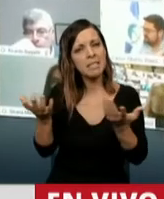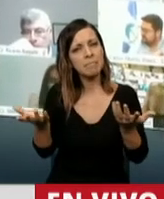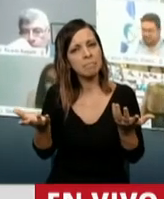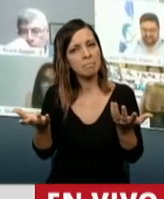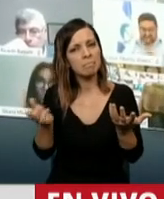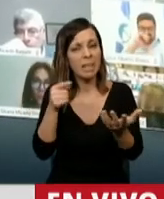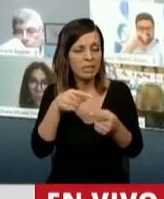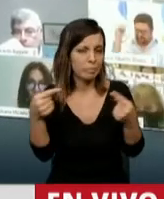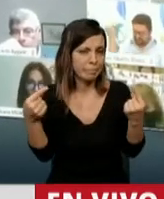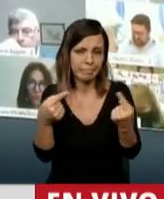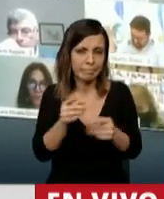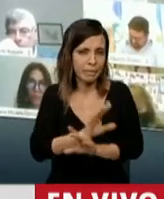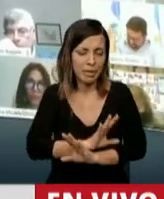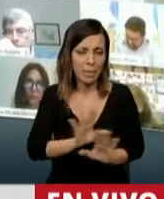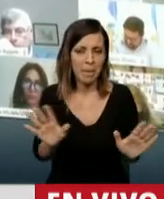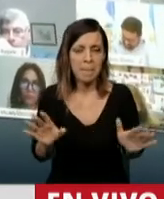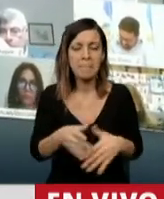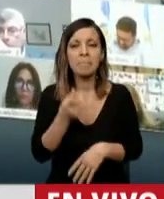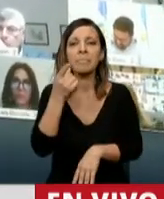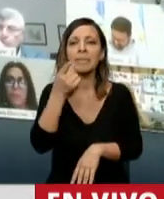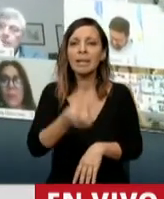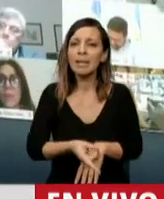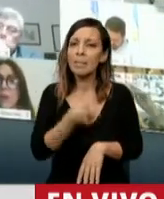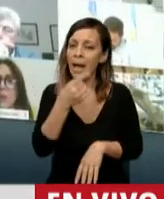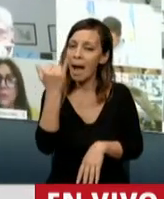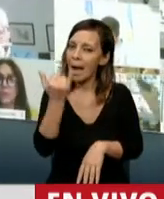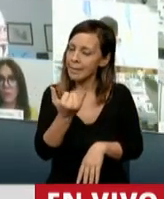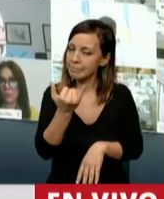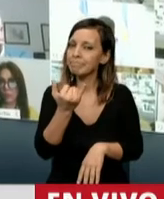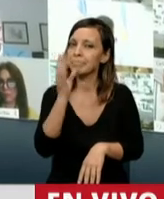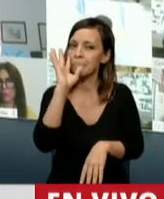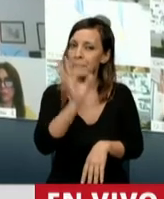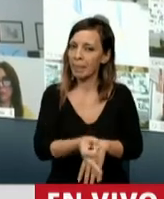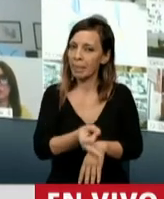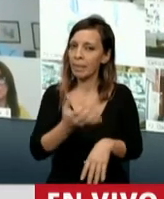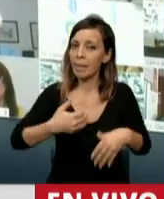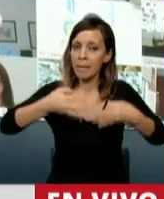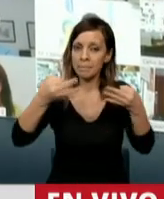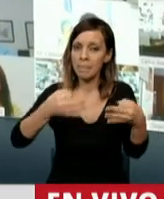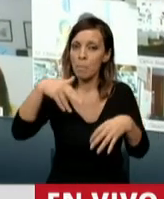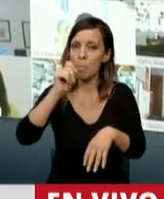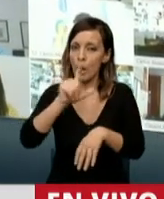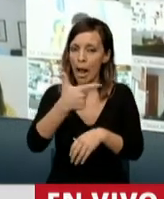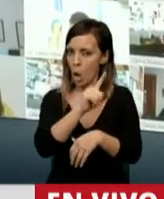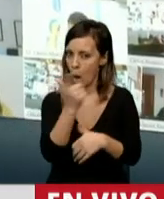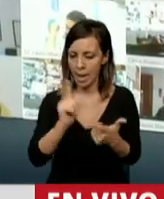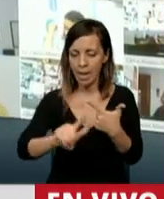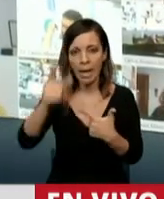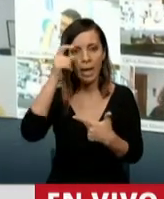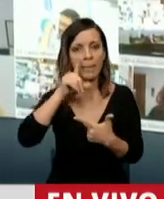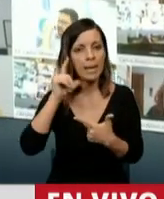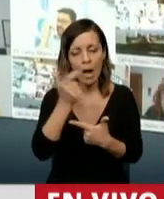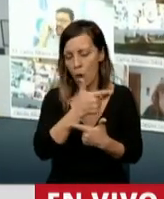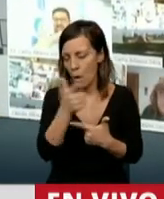cero de razonabilidad, señor presidente, sino también tienen un cero en moralidad, un cero en ética y